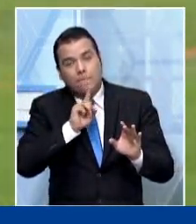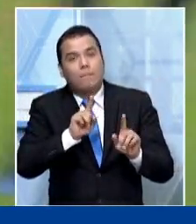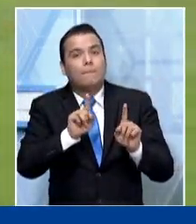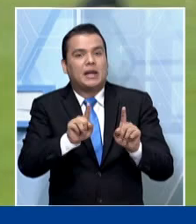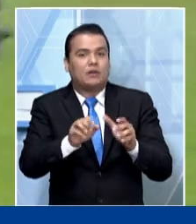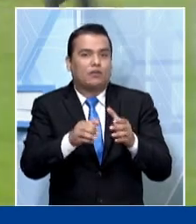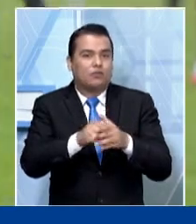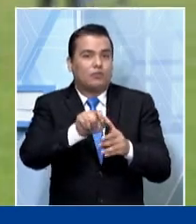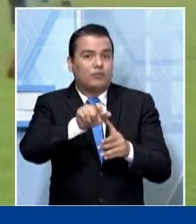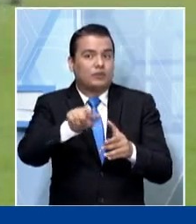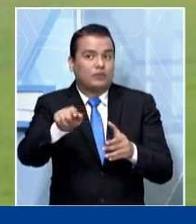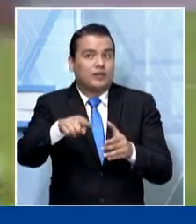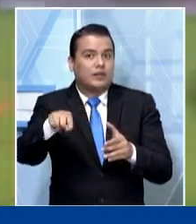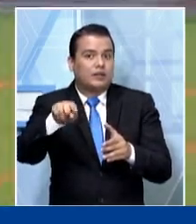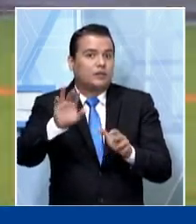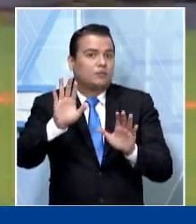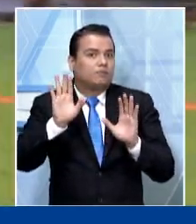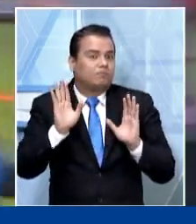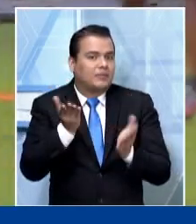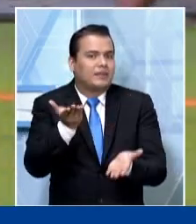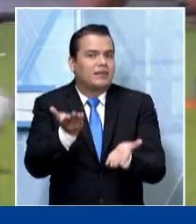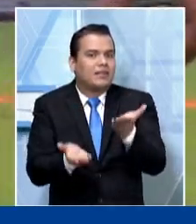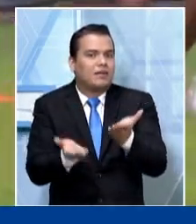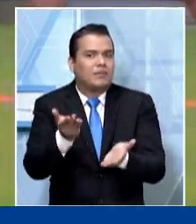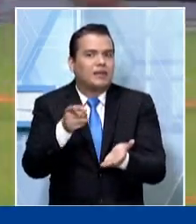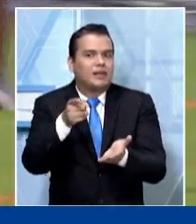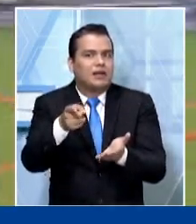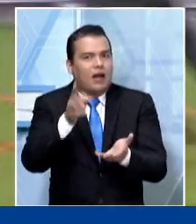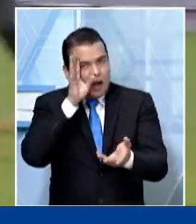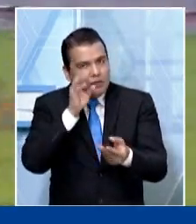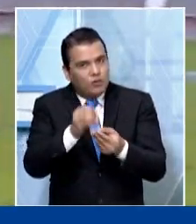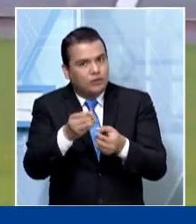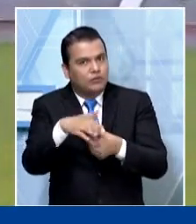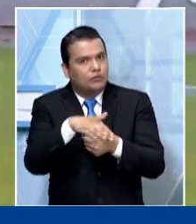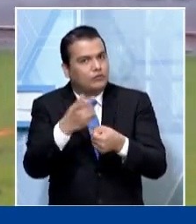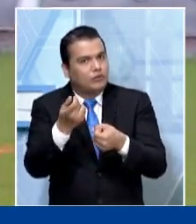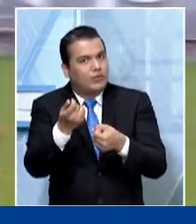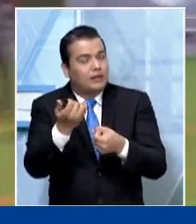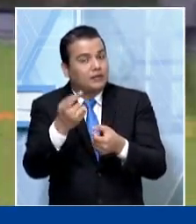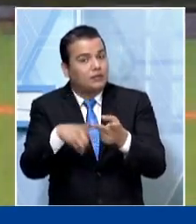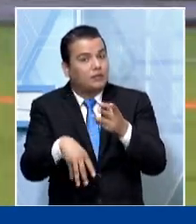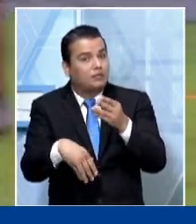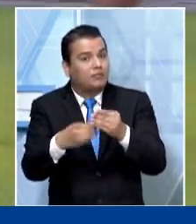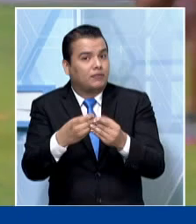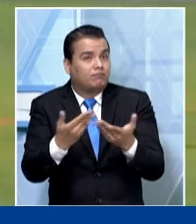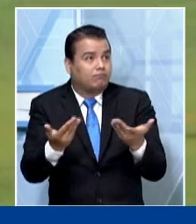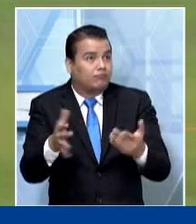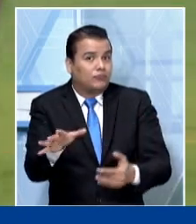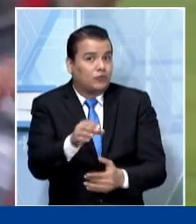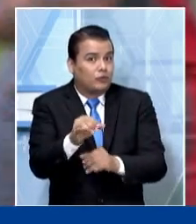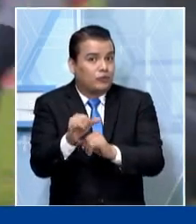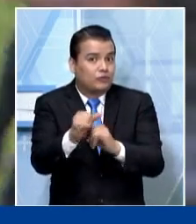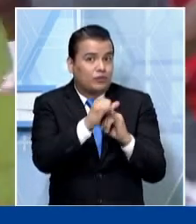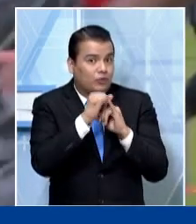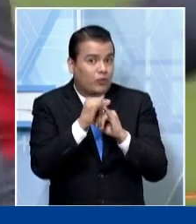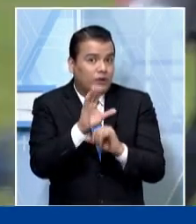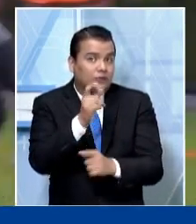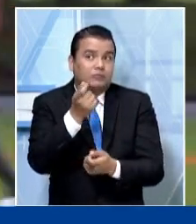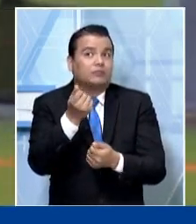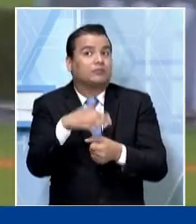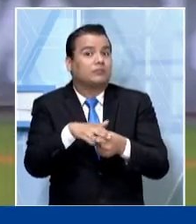jugadores dependen de cómo económicamente se puedan mover, como también dependemos cualquiera en el